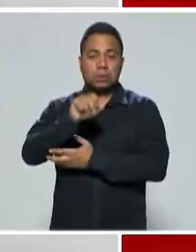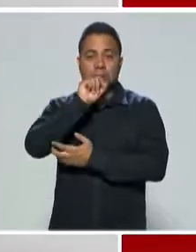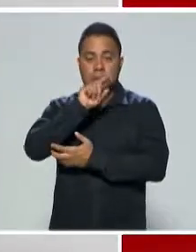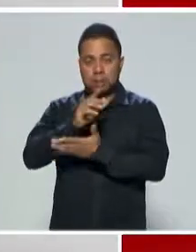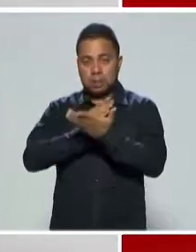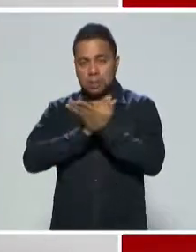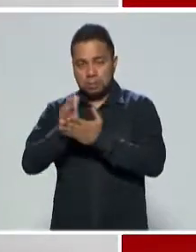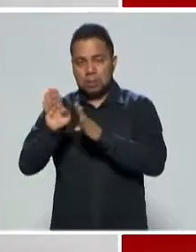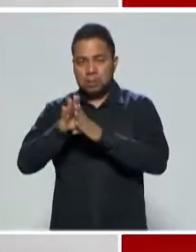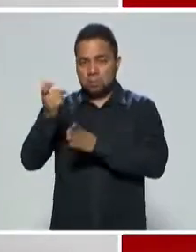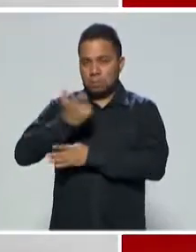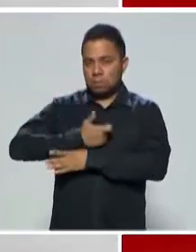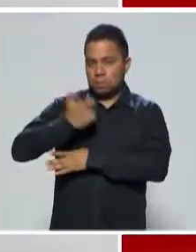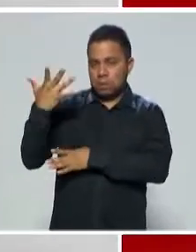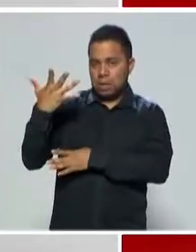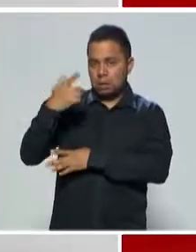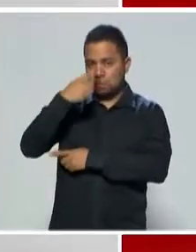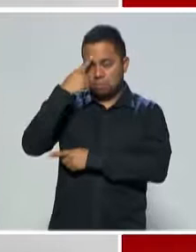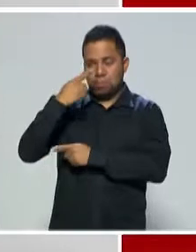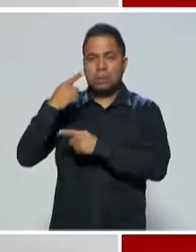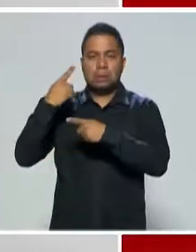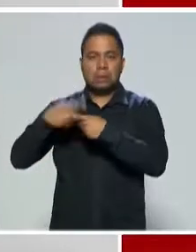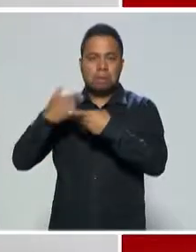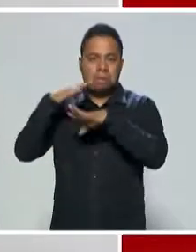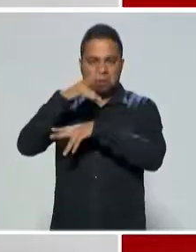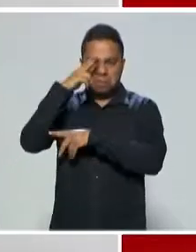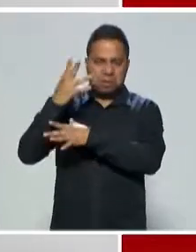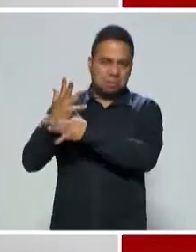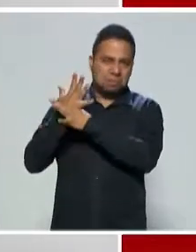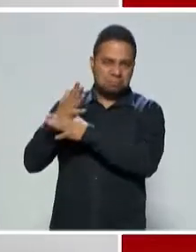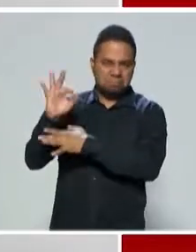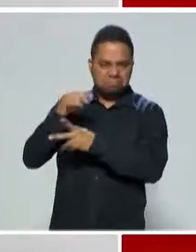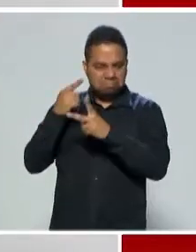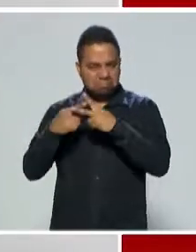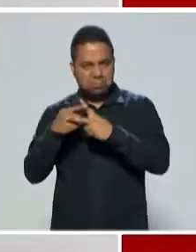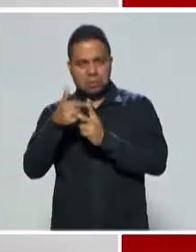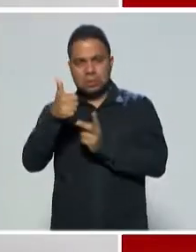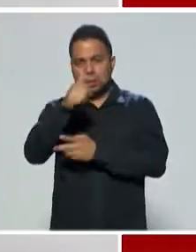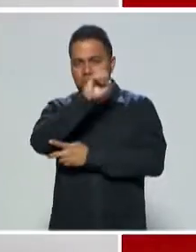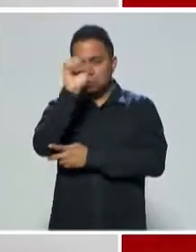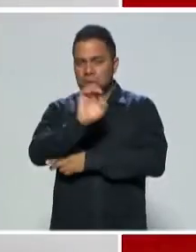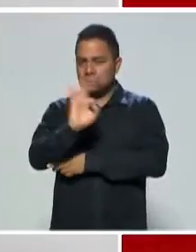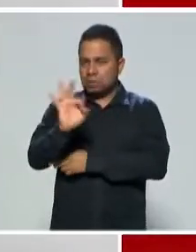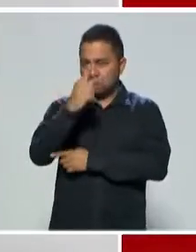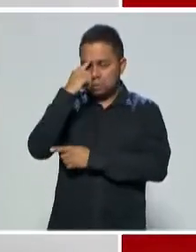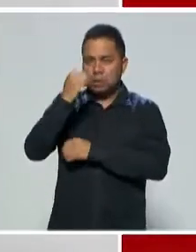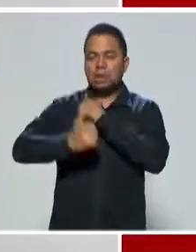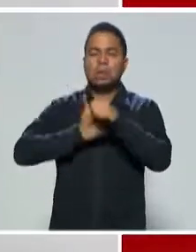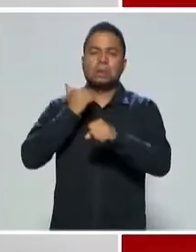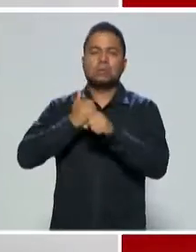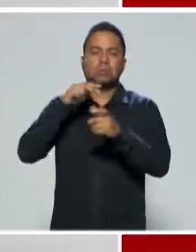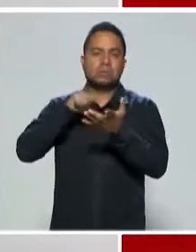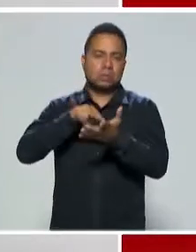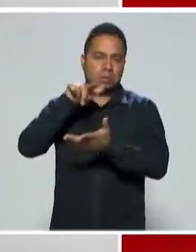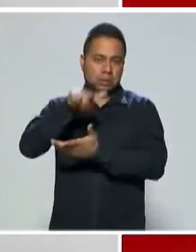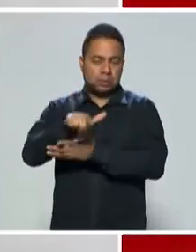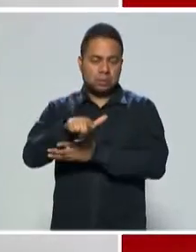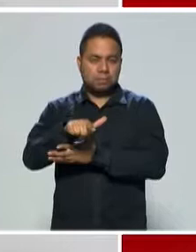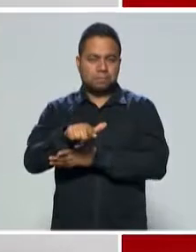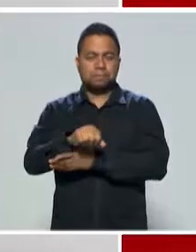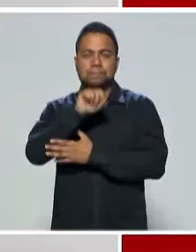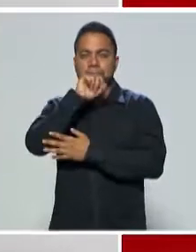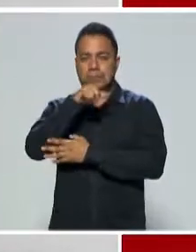parte la inflación estimada por el banco de mexico s canal 6 para el 2017 no